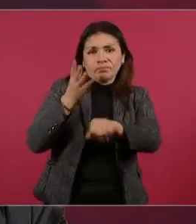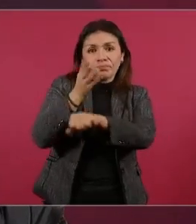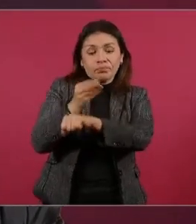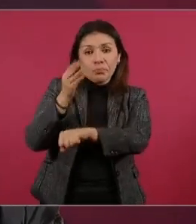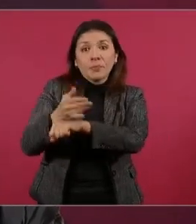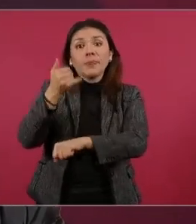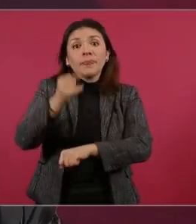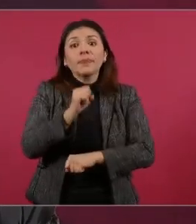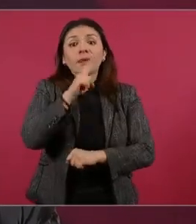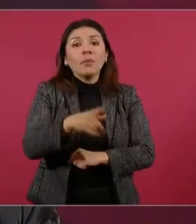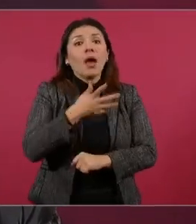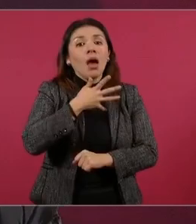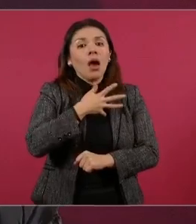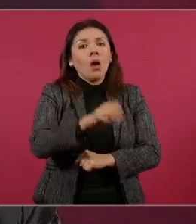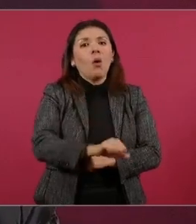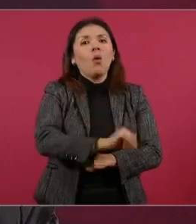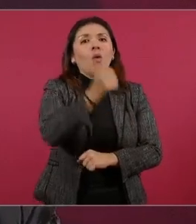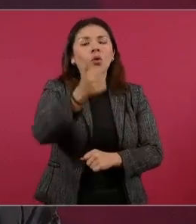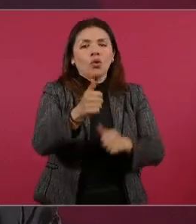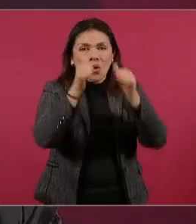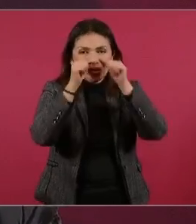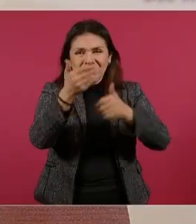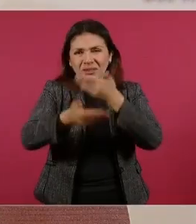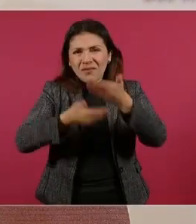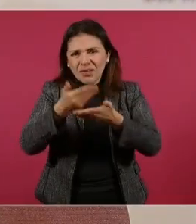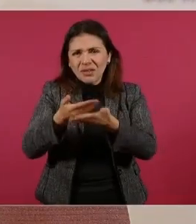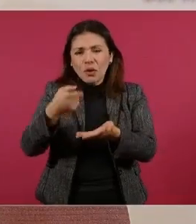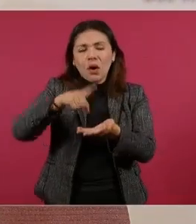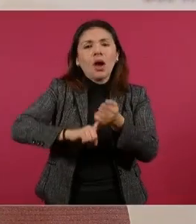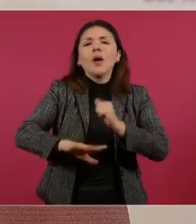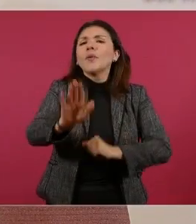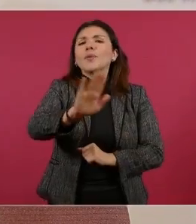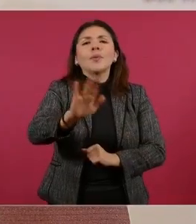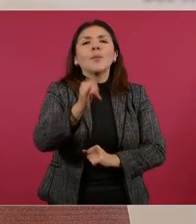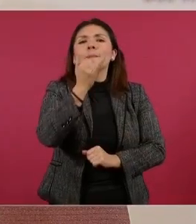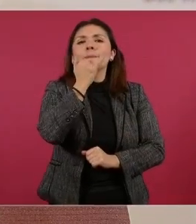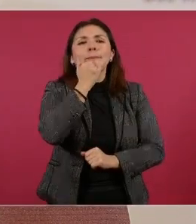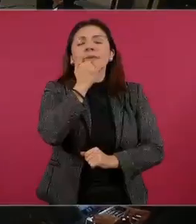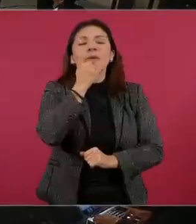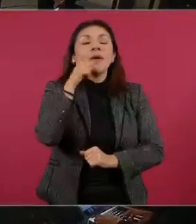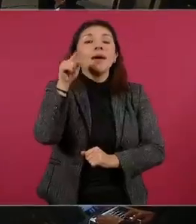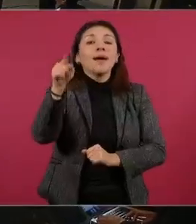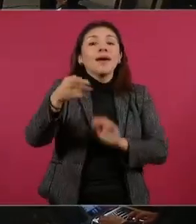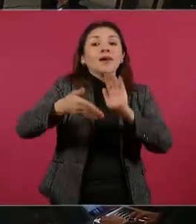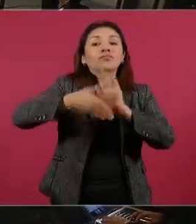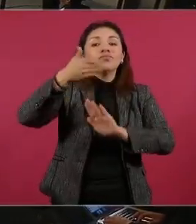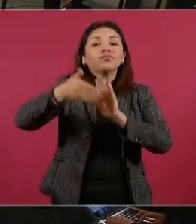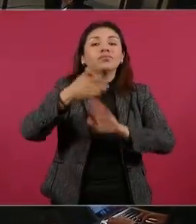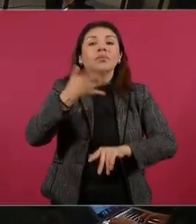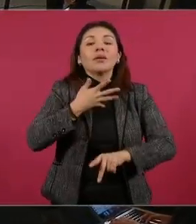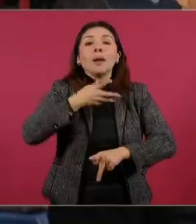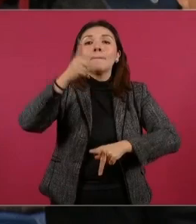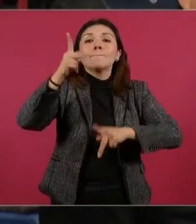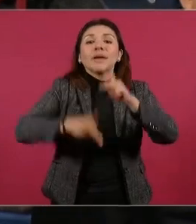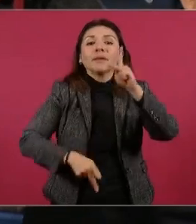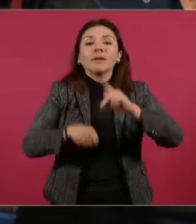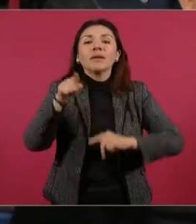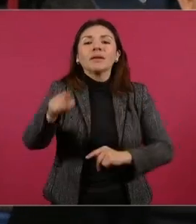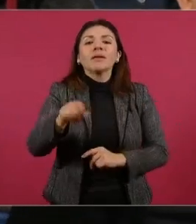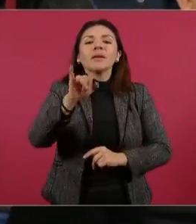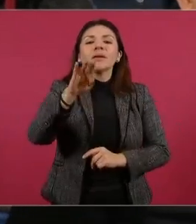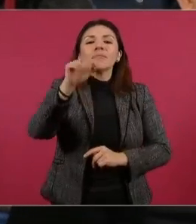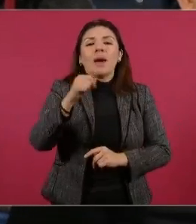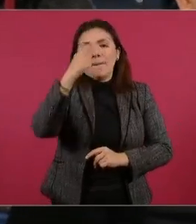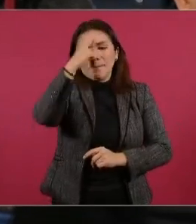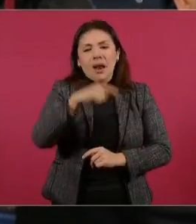y también hay otras servicios no la obra la obra que está en construcción que se quedó ahí que iba a ser